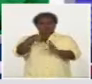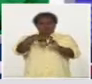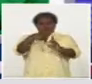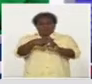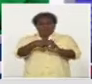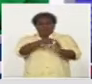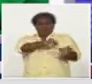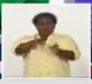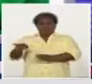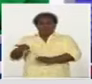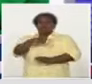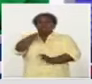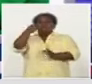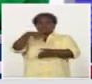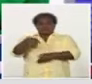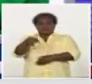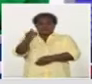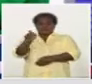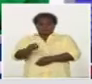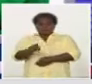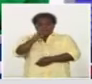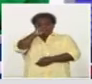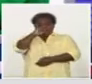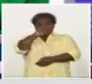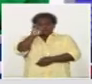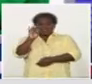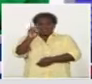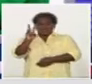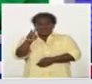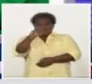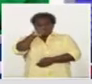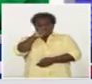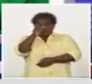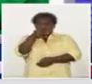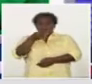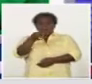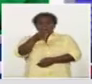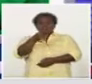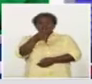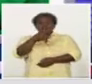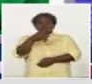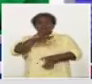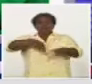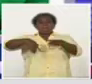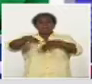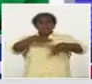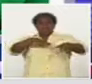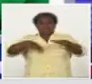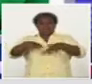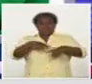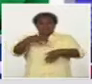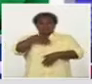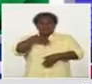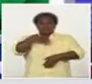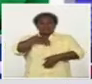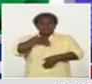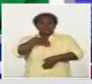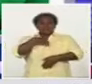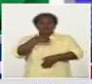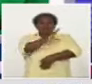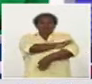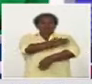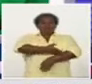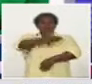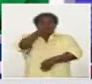paciente de 72 años de edad del municipio Playa con antecedentes de hipertensión arterial, enfermedad